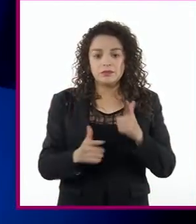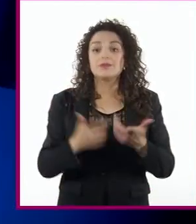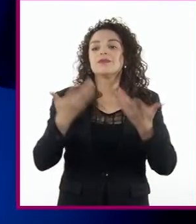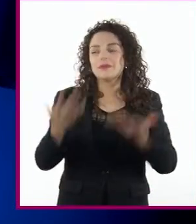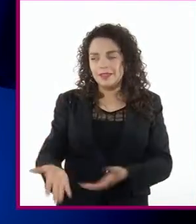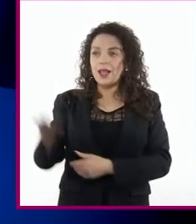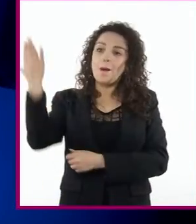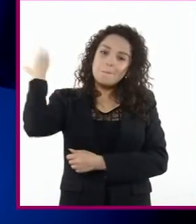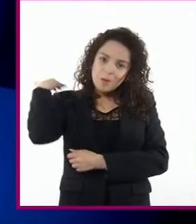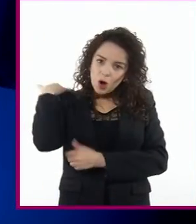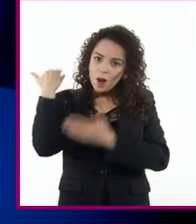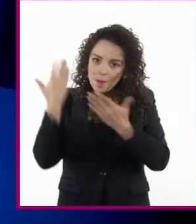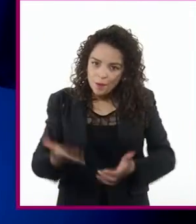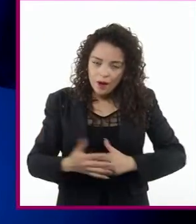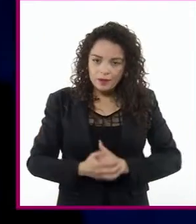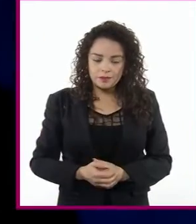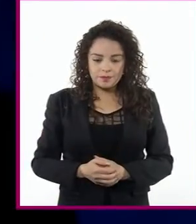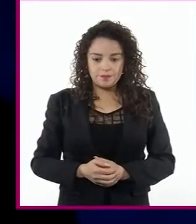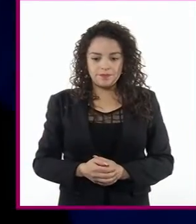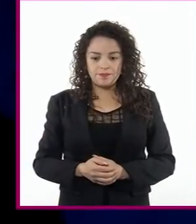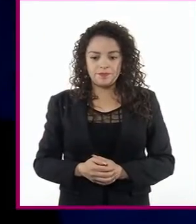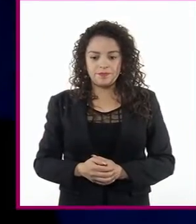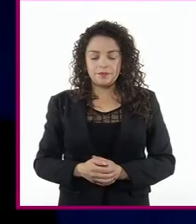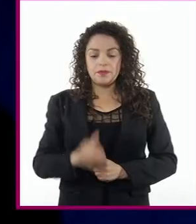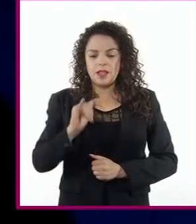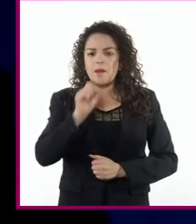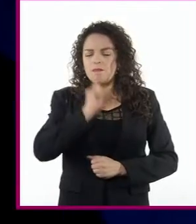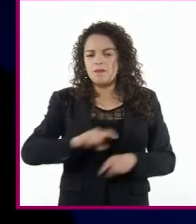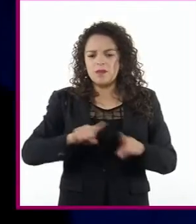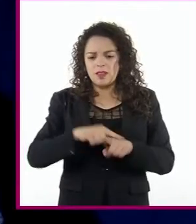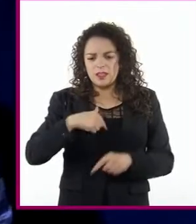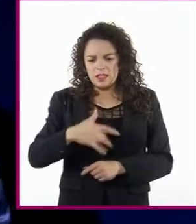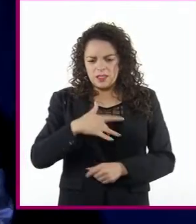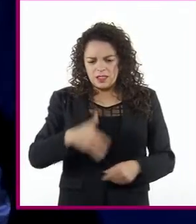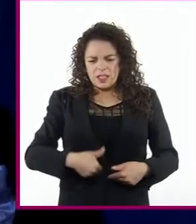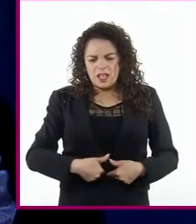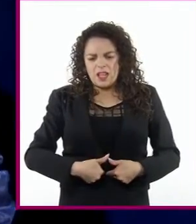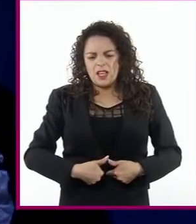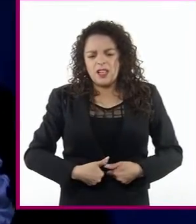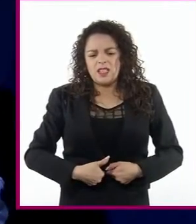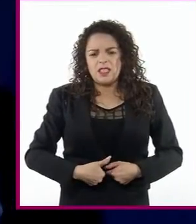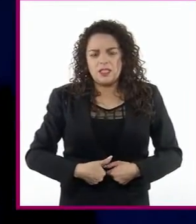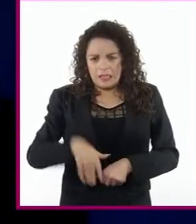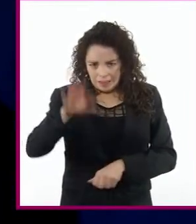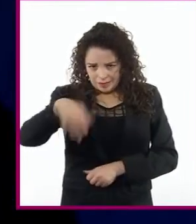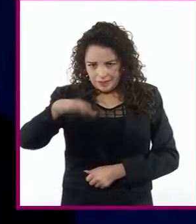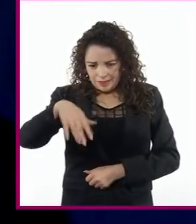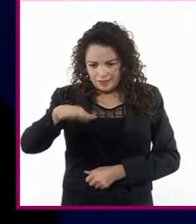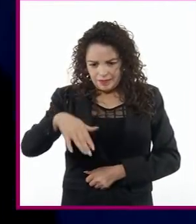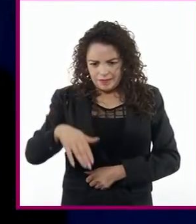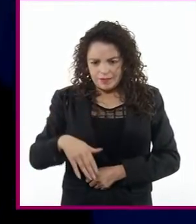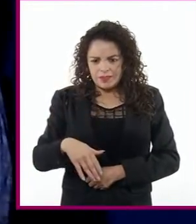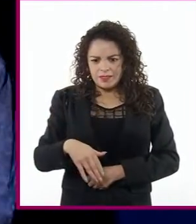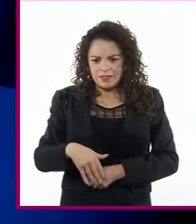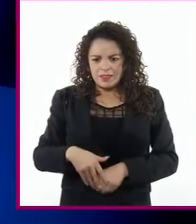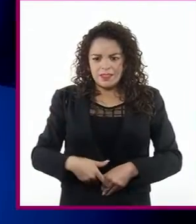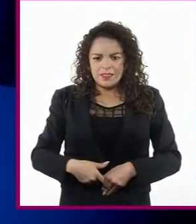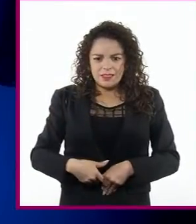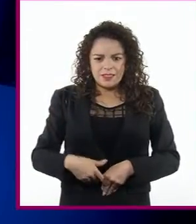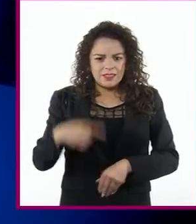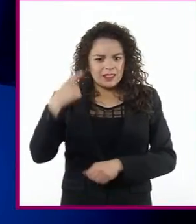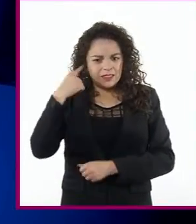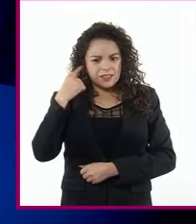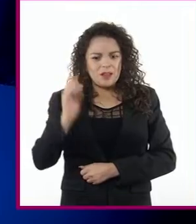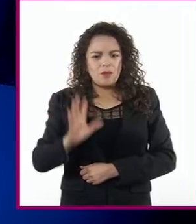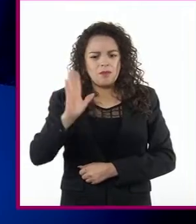Ay, bueno, también suele darme en el vientre, así como... Ay, acérquese. Así como... Como si